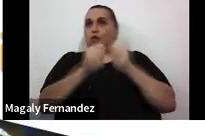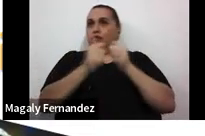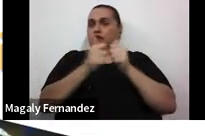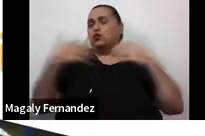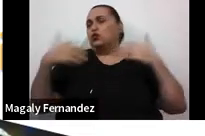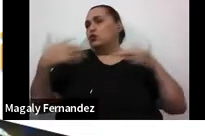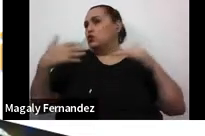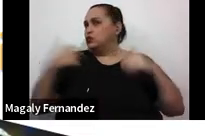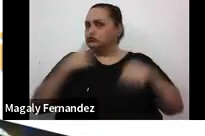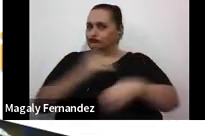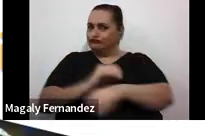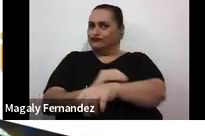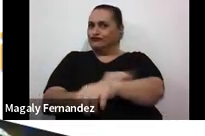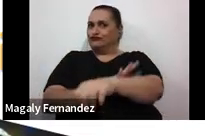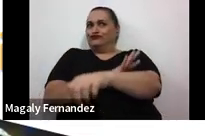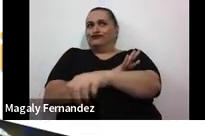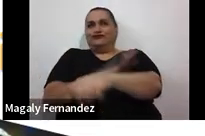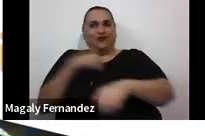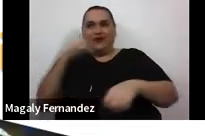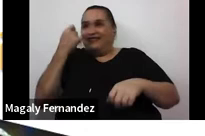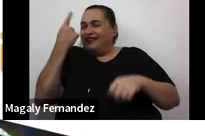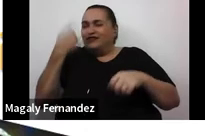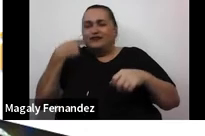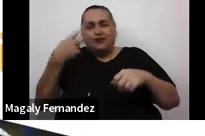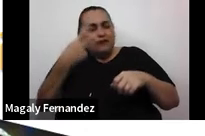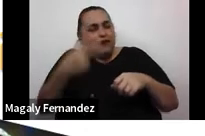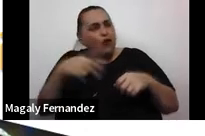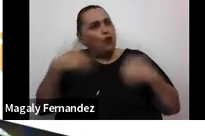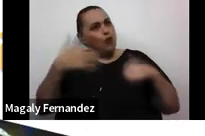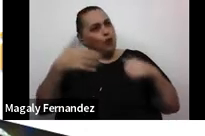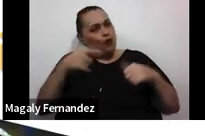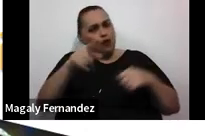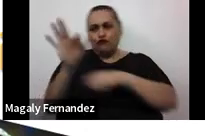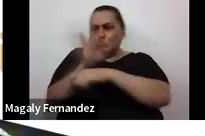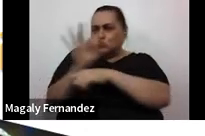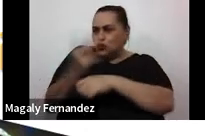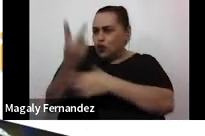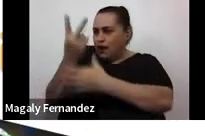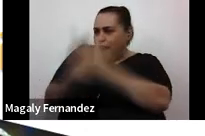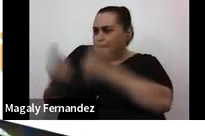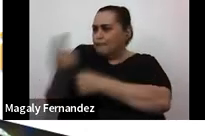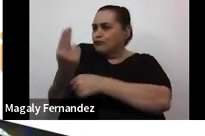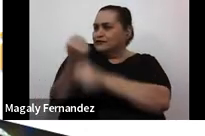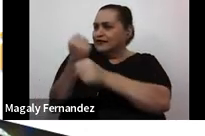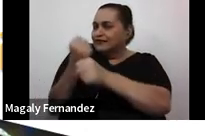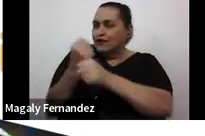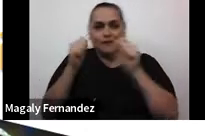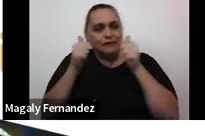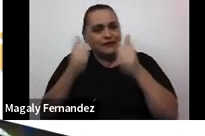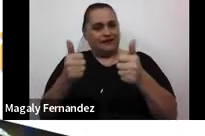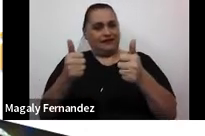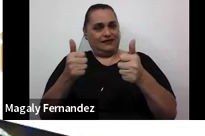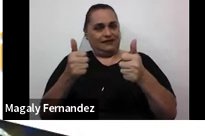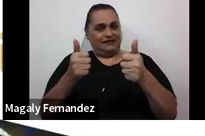en primer lugar no entiendo nada Y en segundo lugar de ver cómo funcionan juntos también y cómo